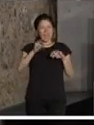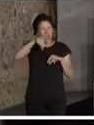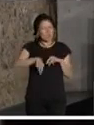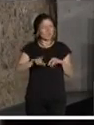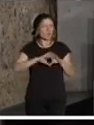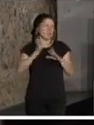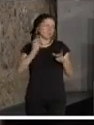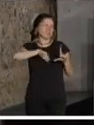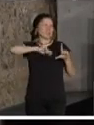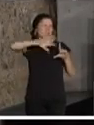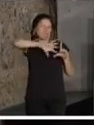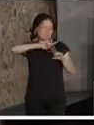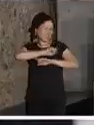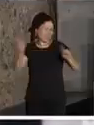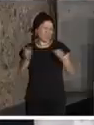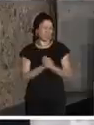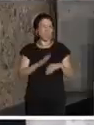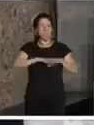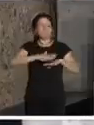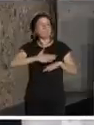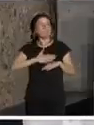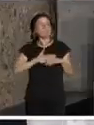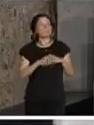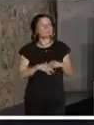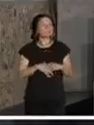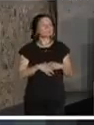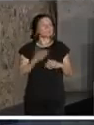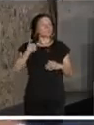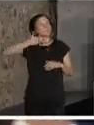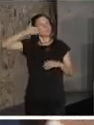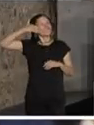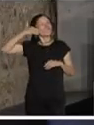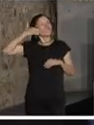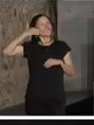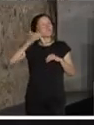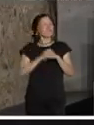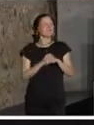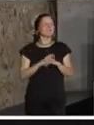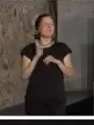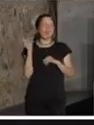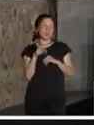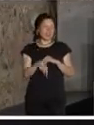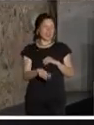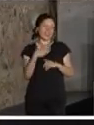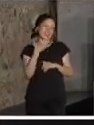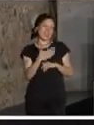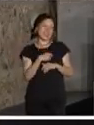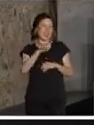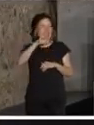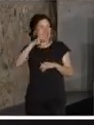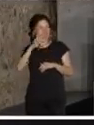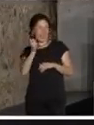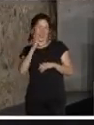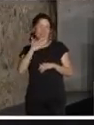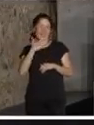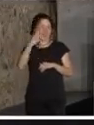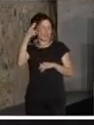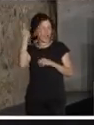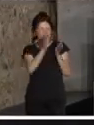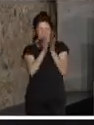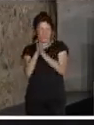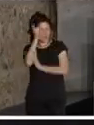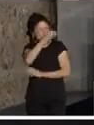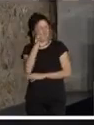ni en el conjunto del país para mí es un orgullo poder estar hoy aquí Gracias Erika Gracias Irene Gracias